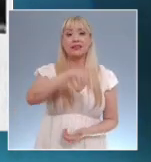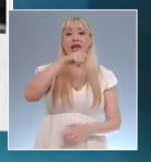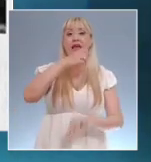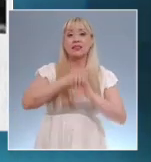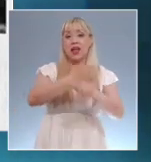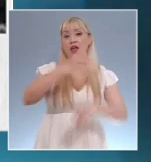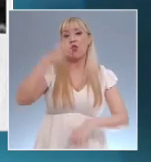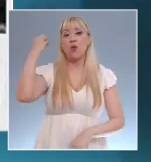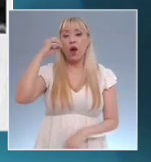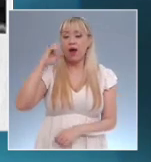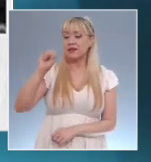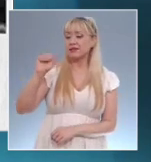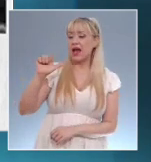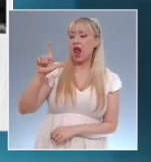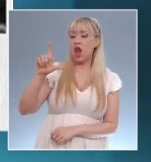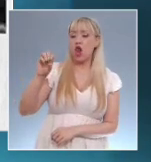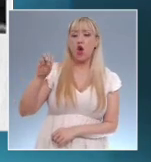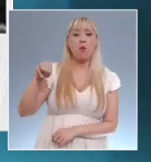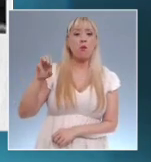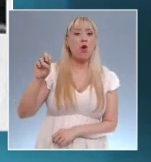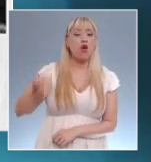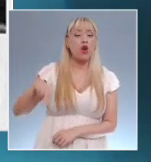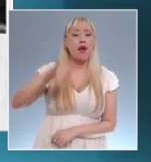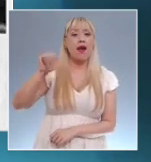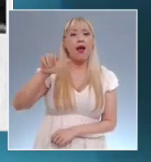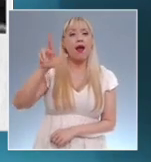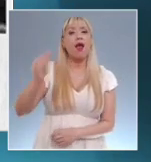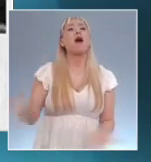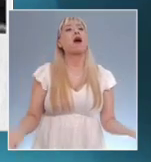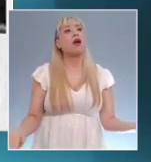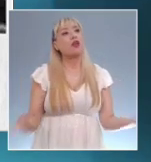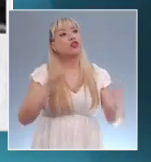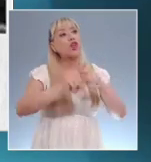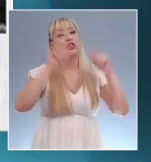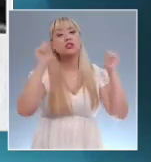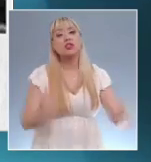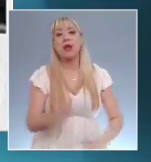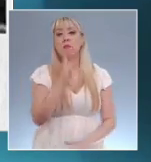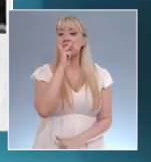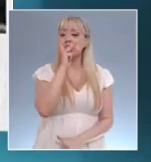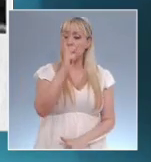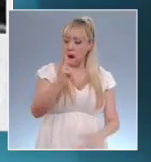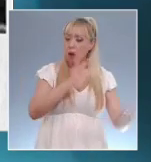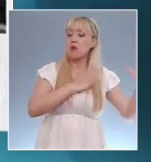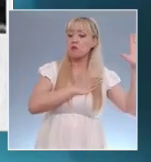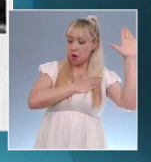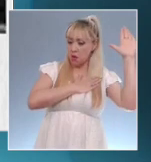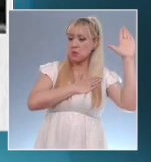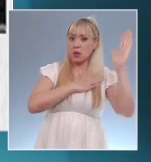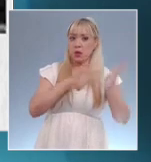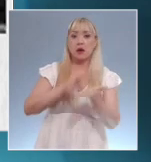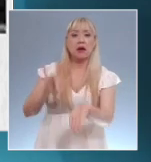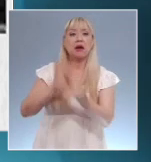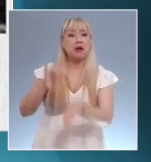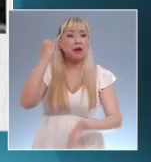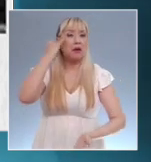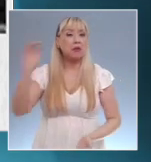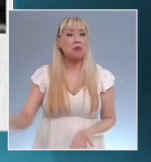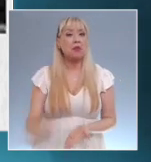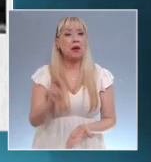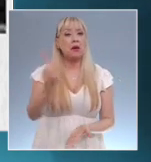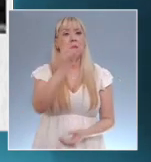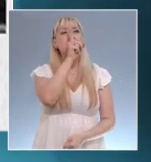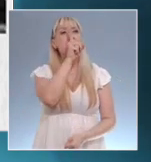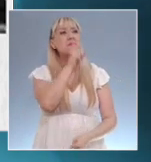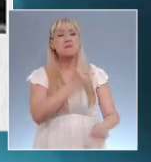su palabra de apoyar a los indígenas y que liberen a Pablo